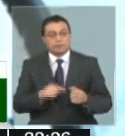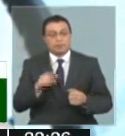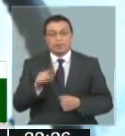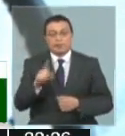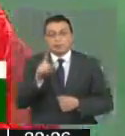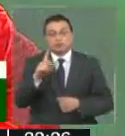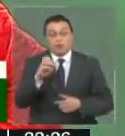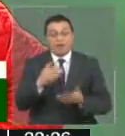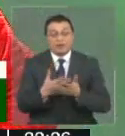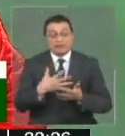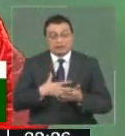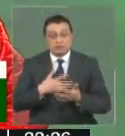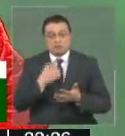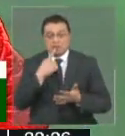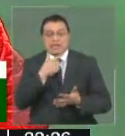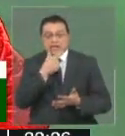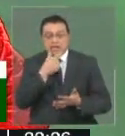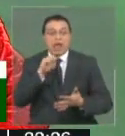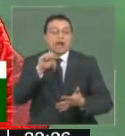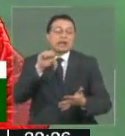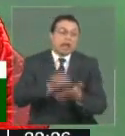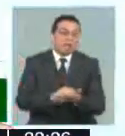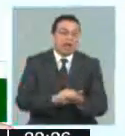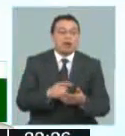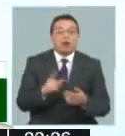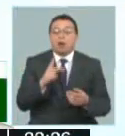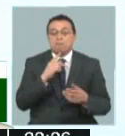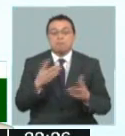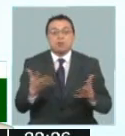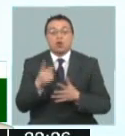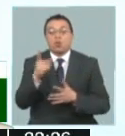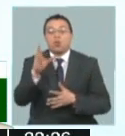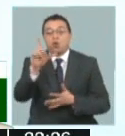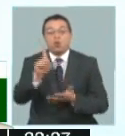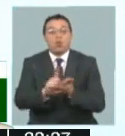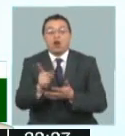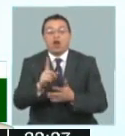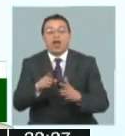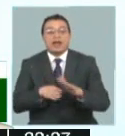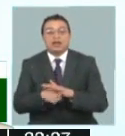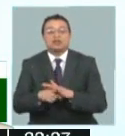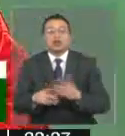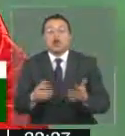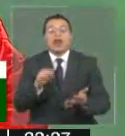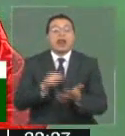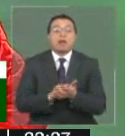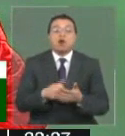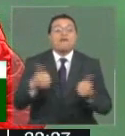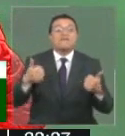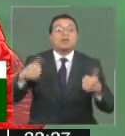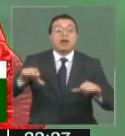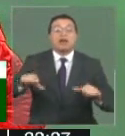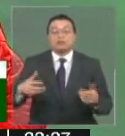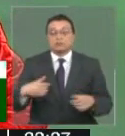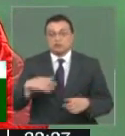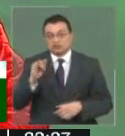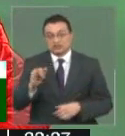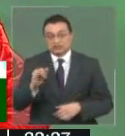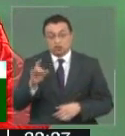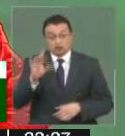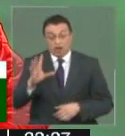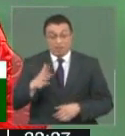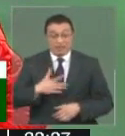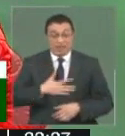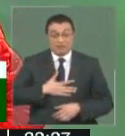¿alguna vez has querido reclamar porque un lugar no es inclusivo y cómo te ha ido con el reclamo? Sí, pero no solamente por mí,